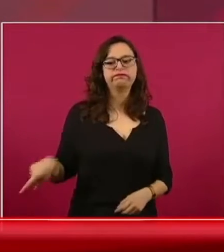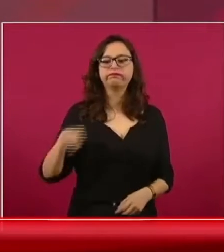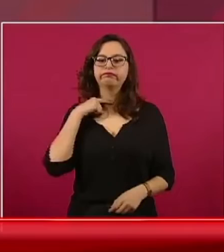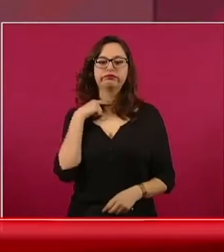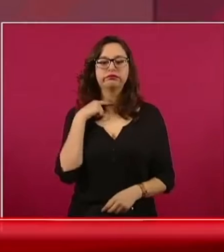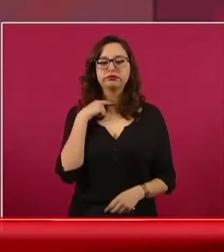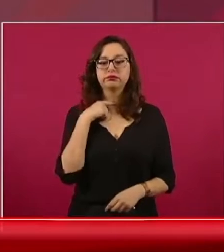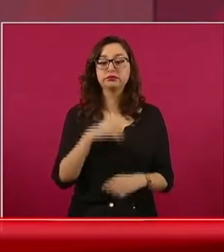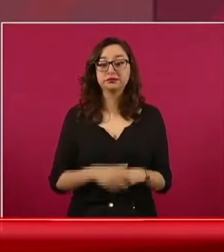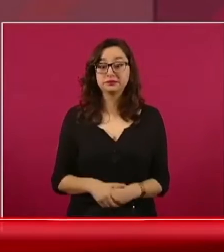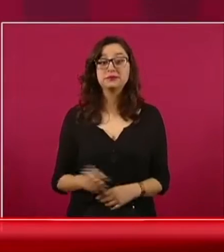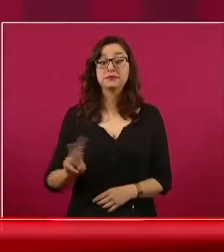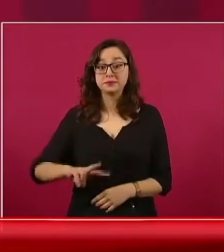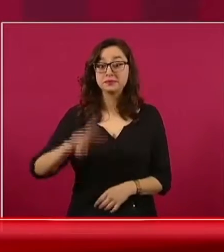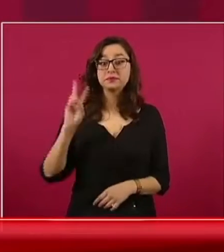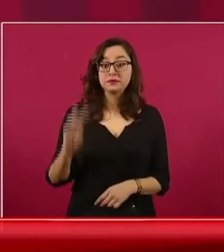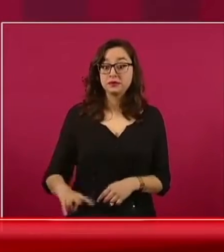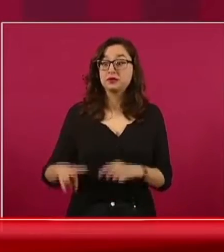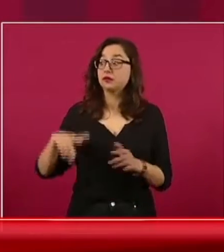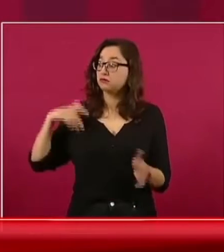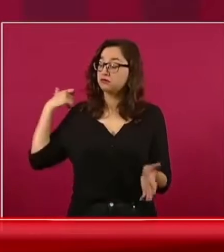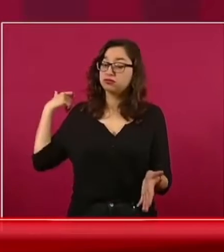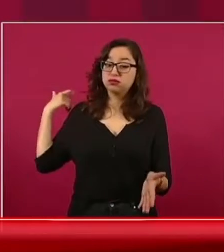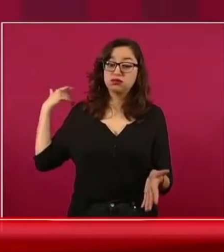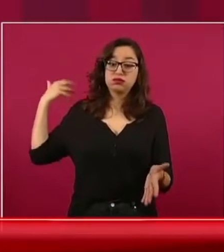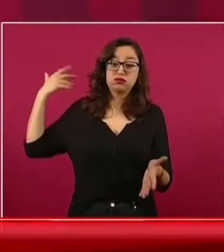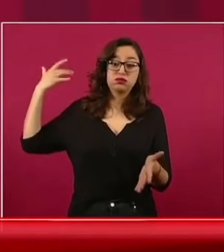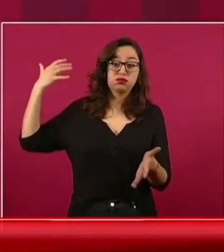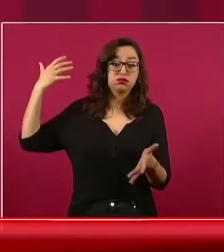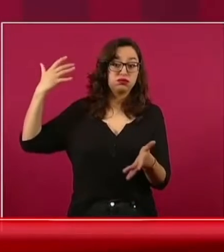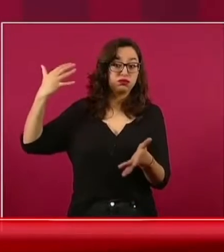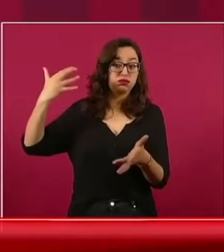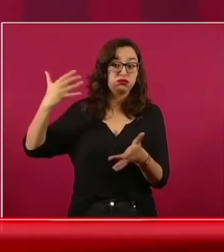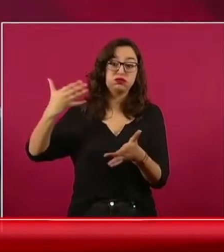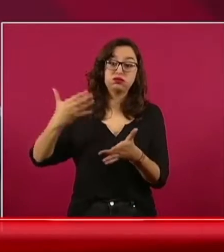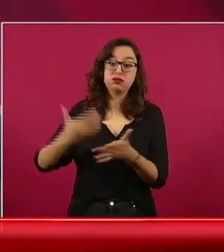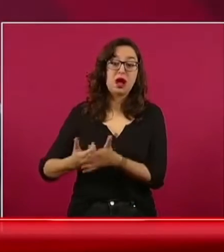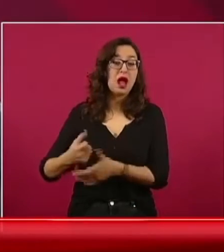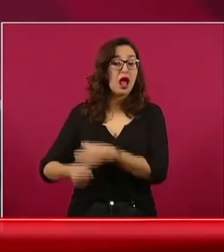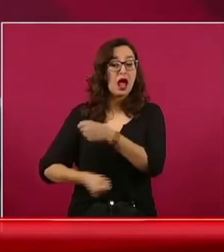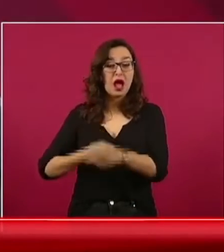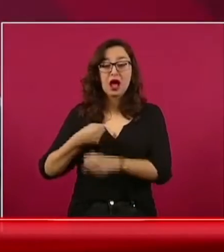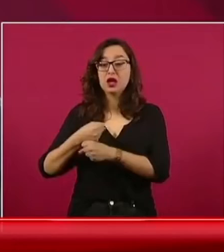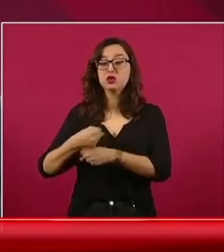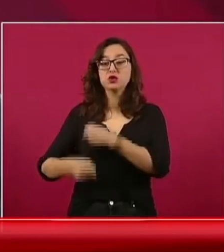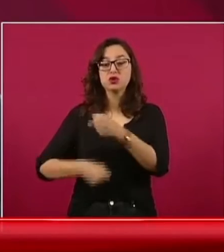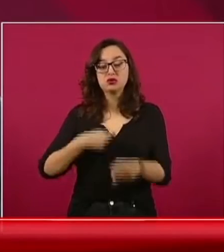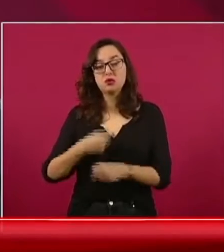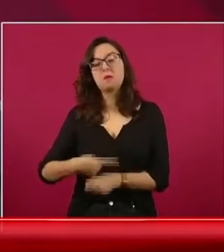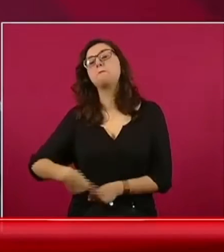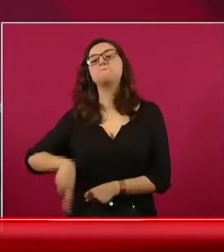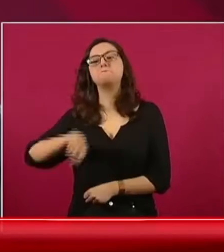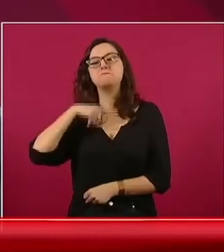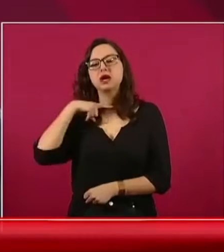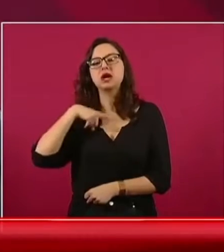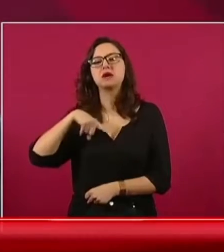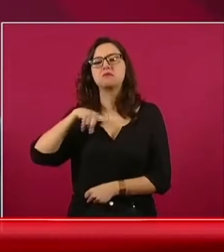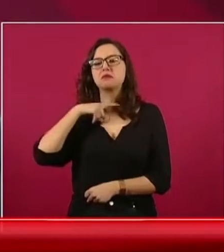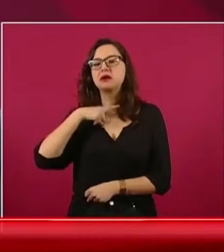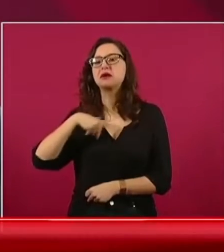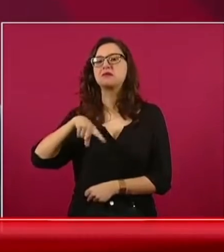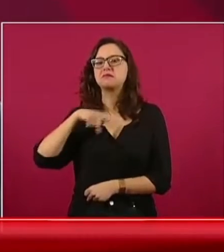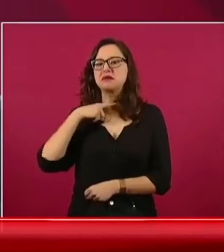y fue así común una maldición porque a partir de ahí